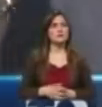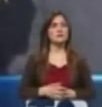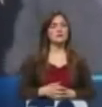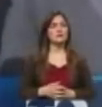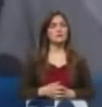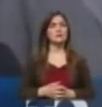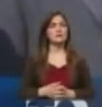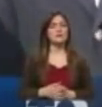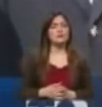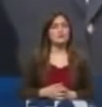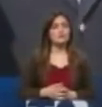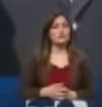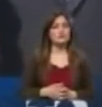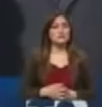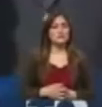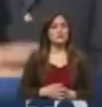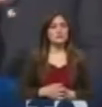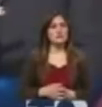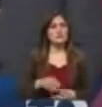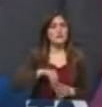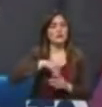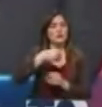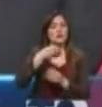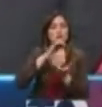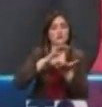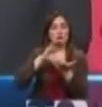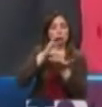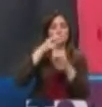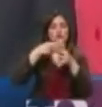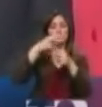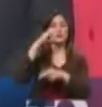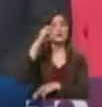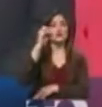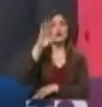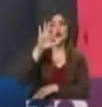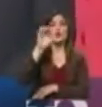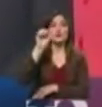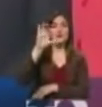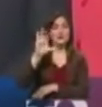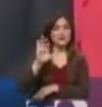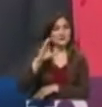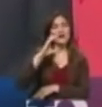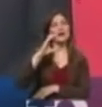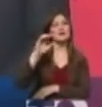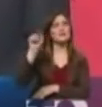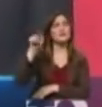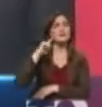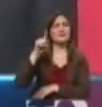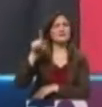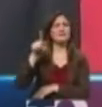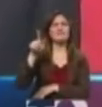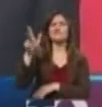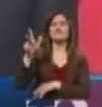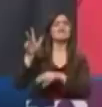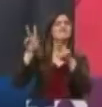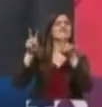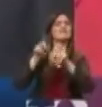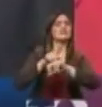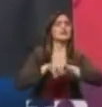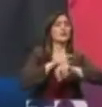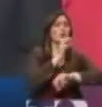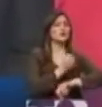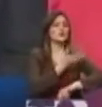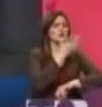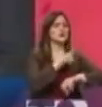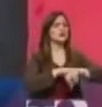Bueno, estamos en los exteriores del COTAC con este pedido para el Ministerio de Educación. ¿Cómo está? Buenos días. ¿Cuánto tiempo llevan sin profesores?